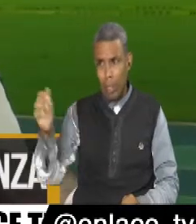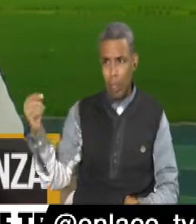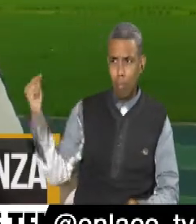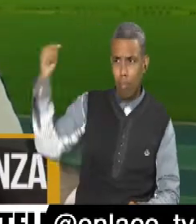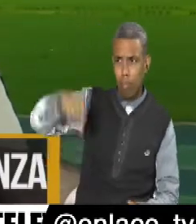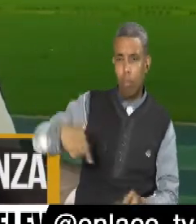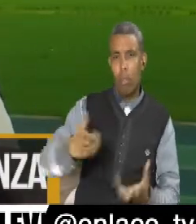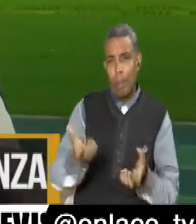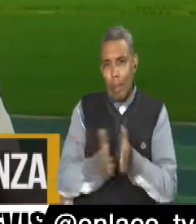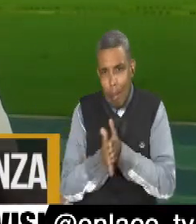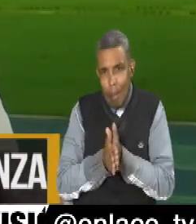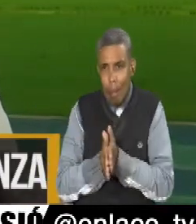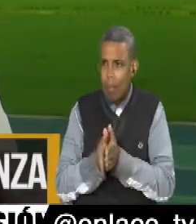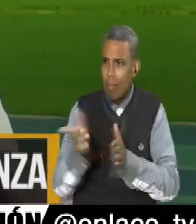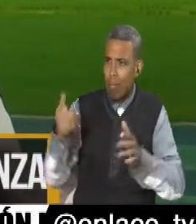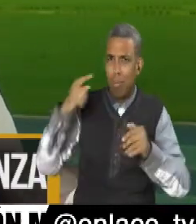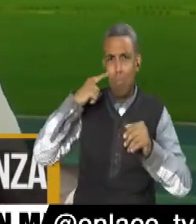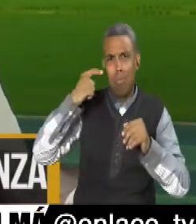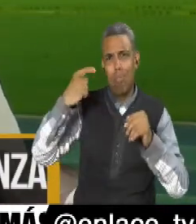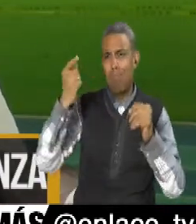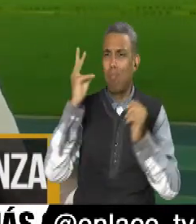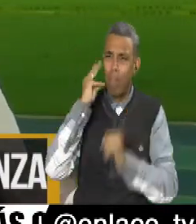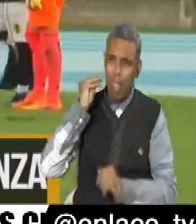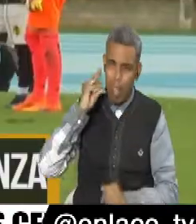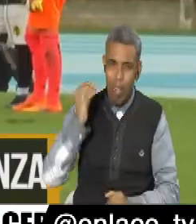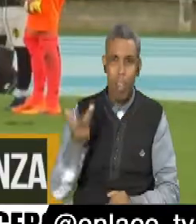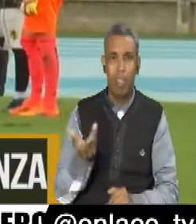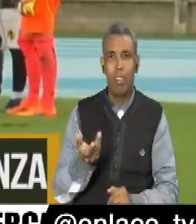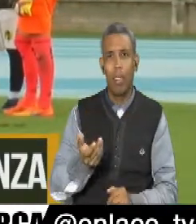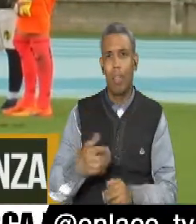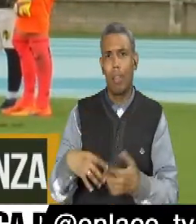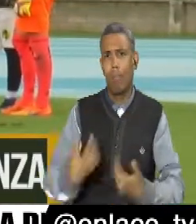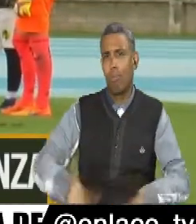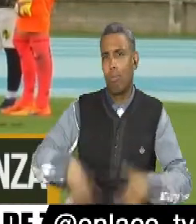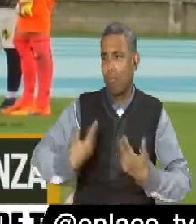que hemos querido, de primer nivel, de experiencia,